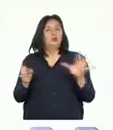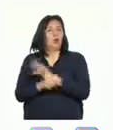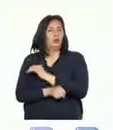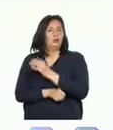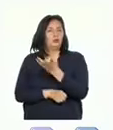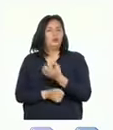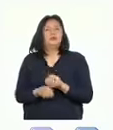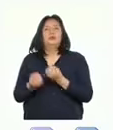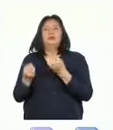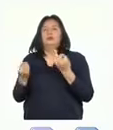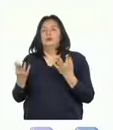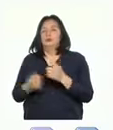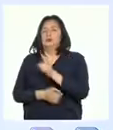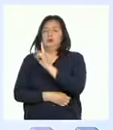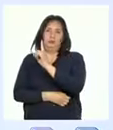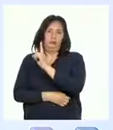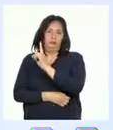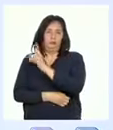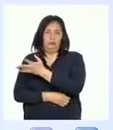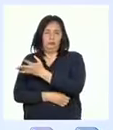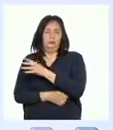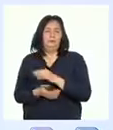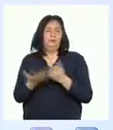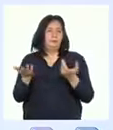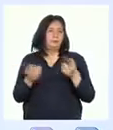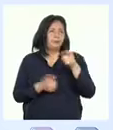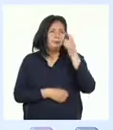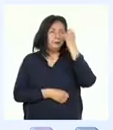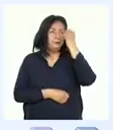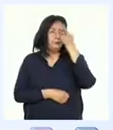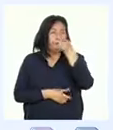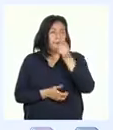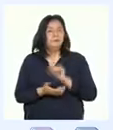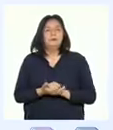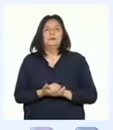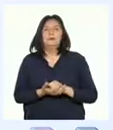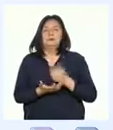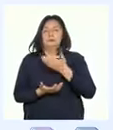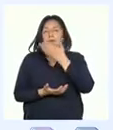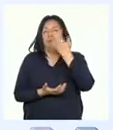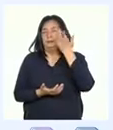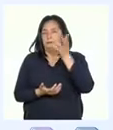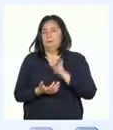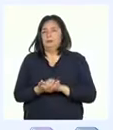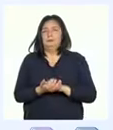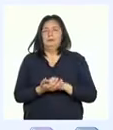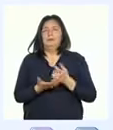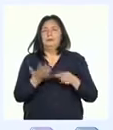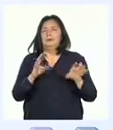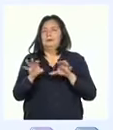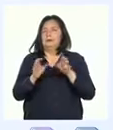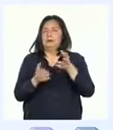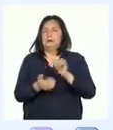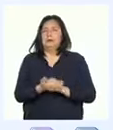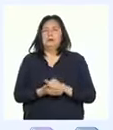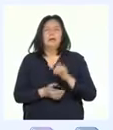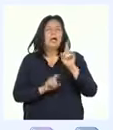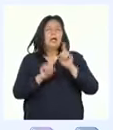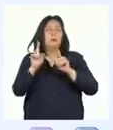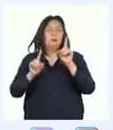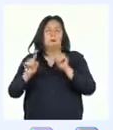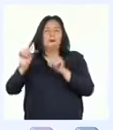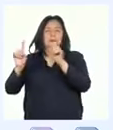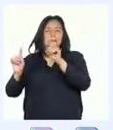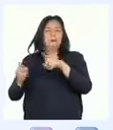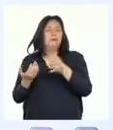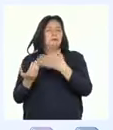todo, total o unidad. Para que se entienda esto un poco mejor, les haré unas